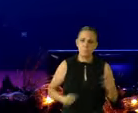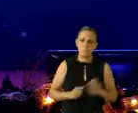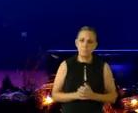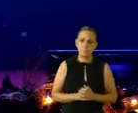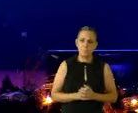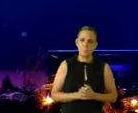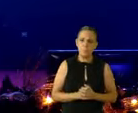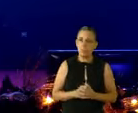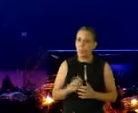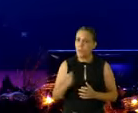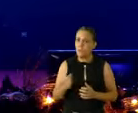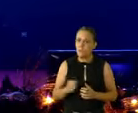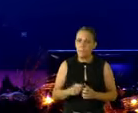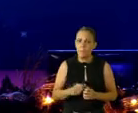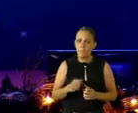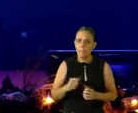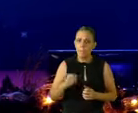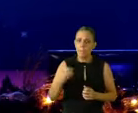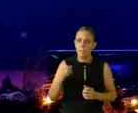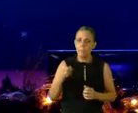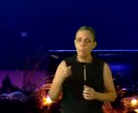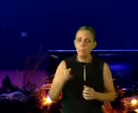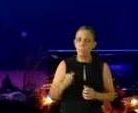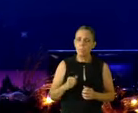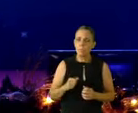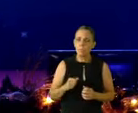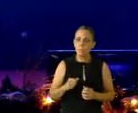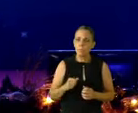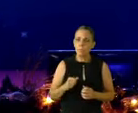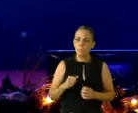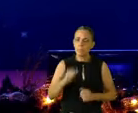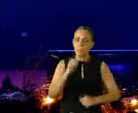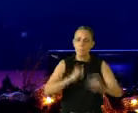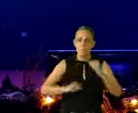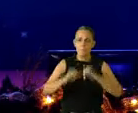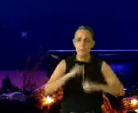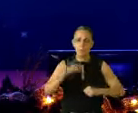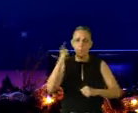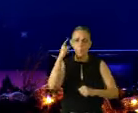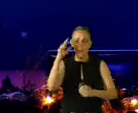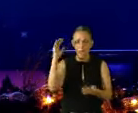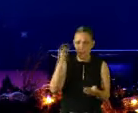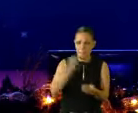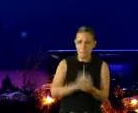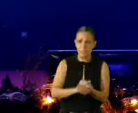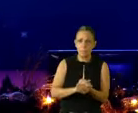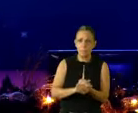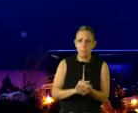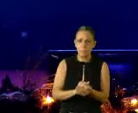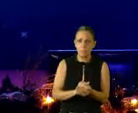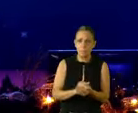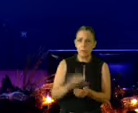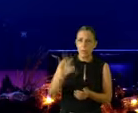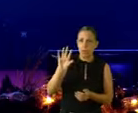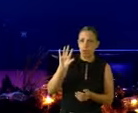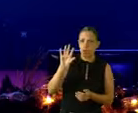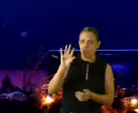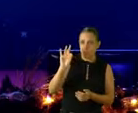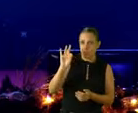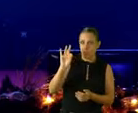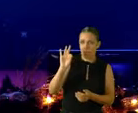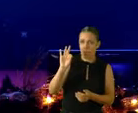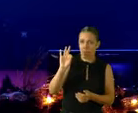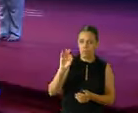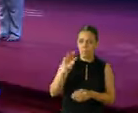matrimonios en el Salón Imperial a las 7, creo que es a las 7. A las 7 de la noche, mírelo ahí, viernes 3 de